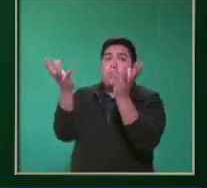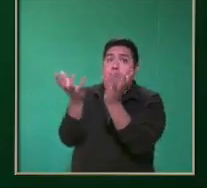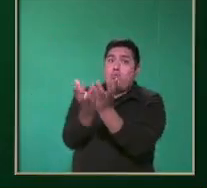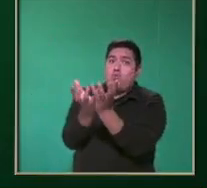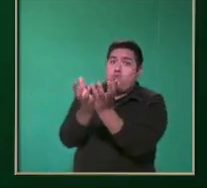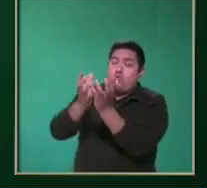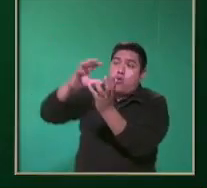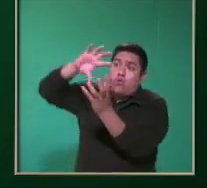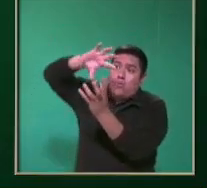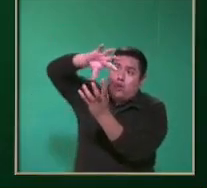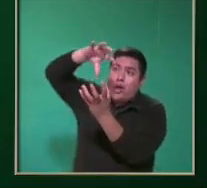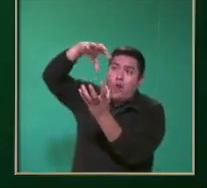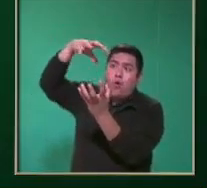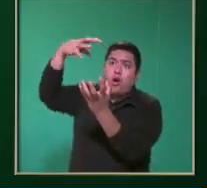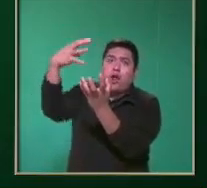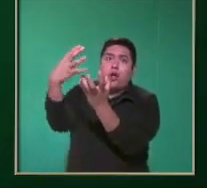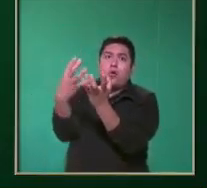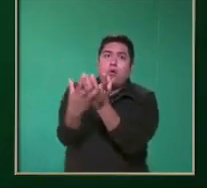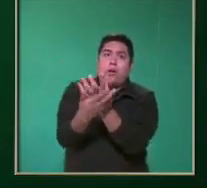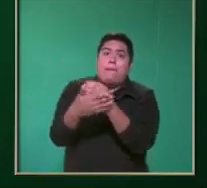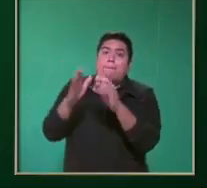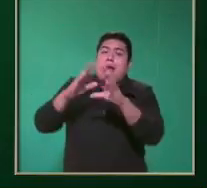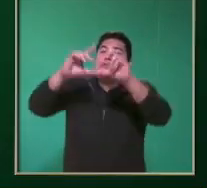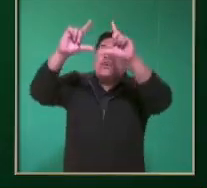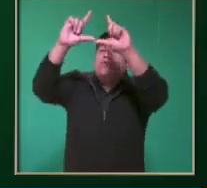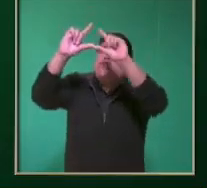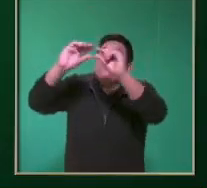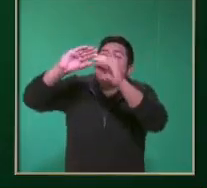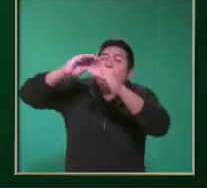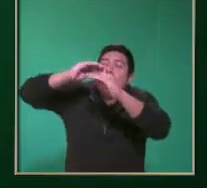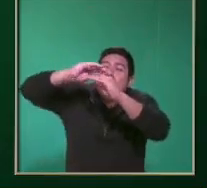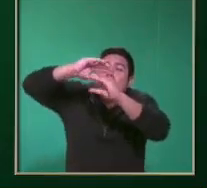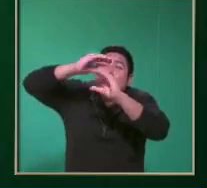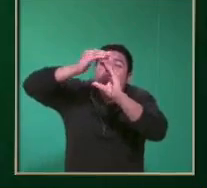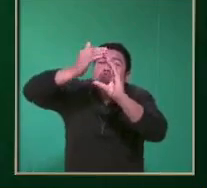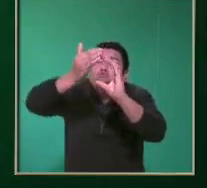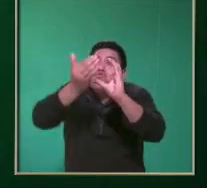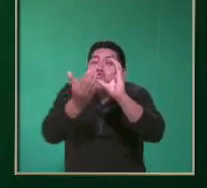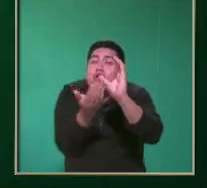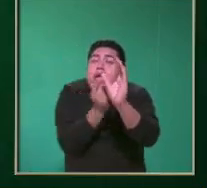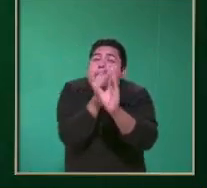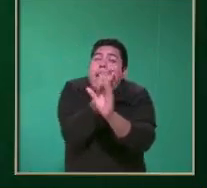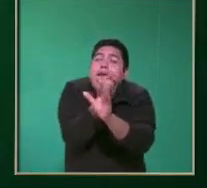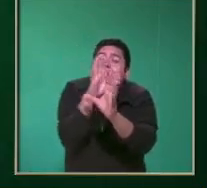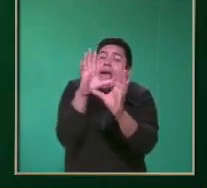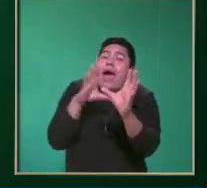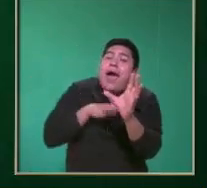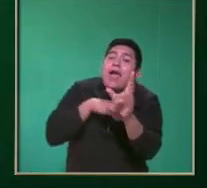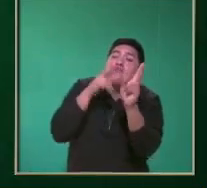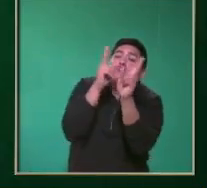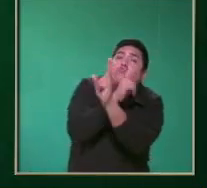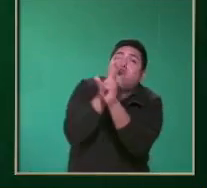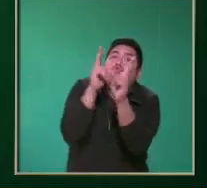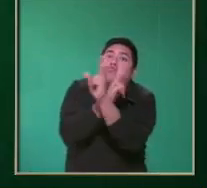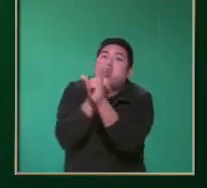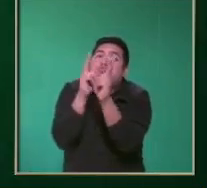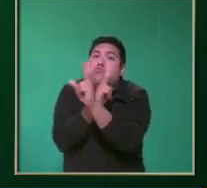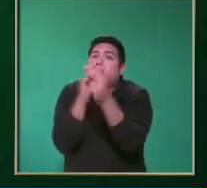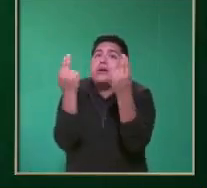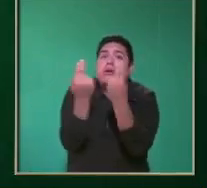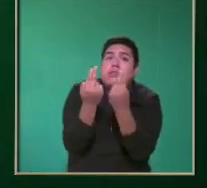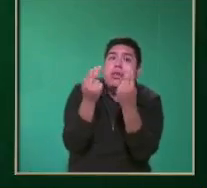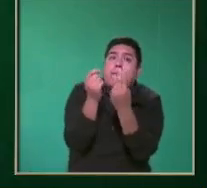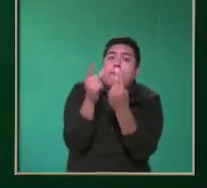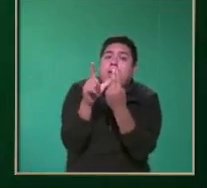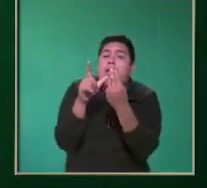superficie terrestre. Es la más delgada y en ella se encuentra el aire que respiramos, así como la